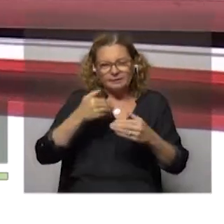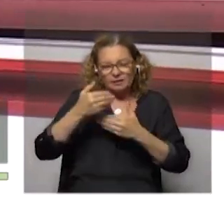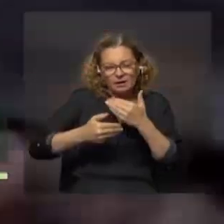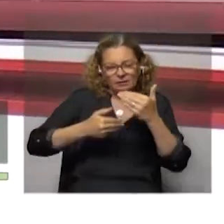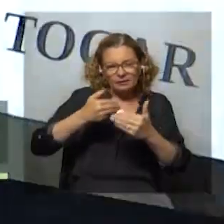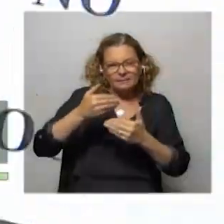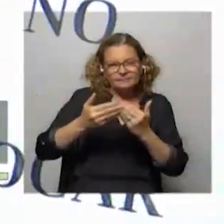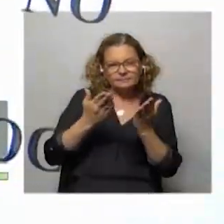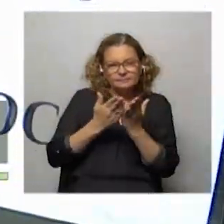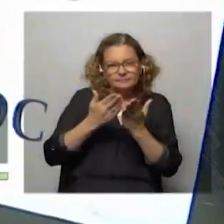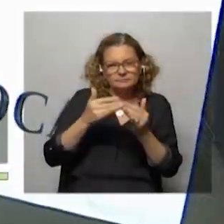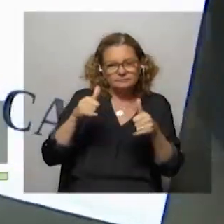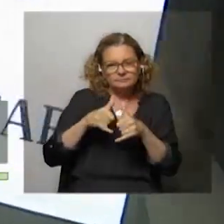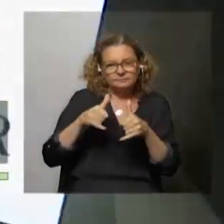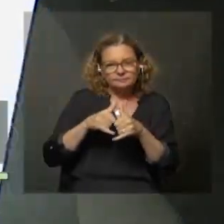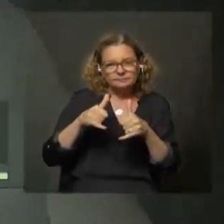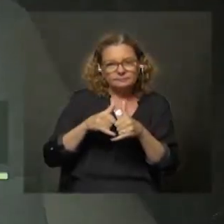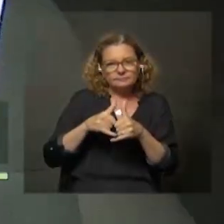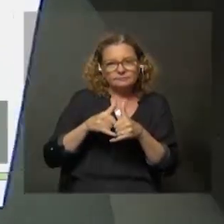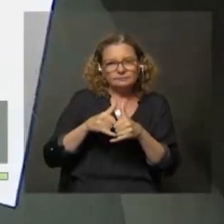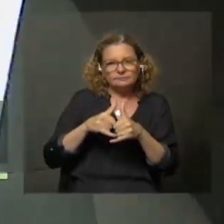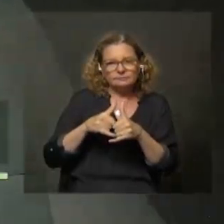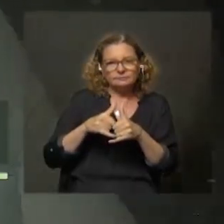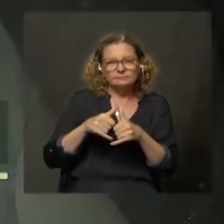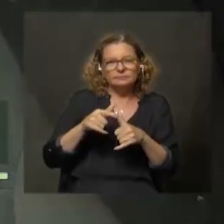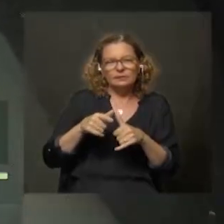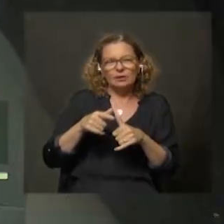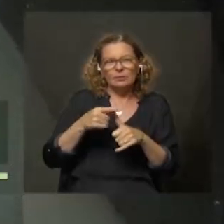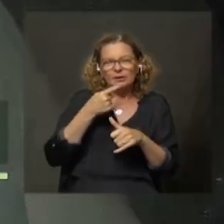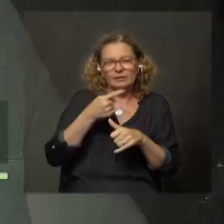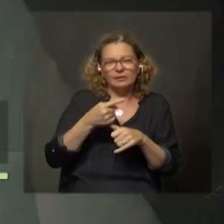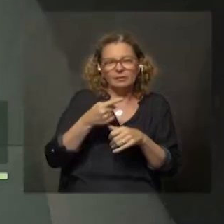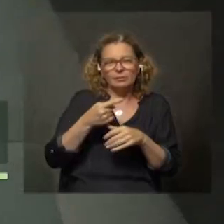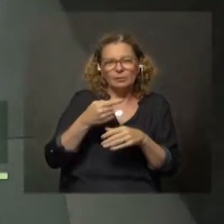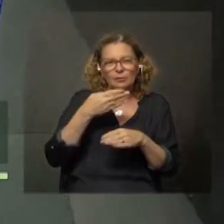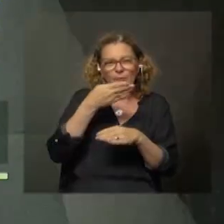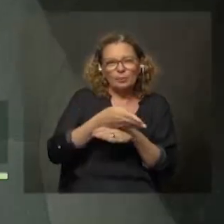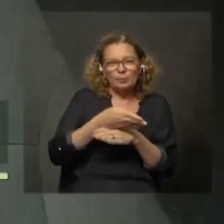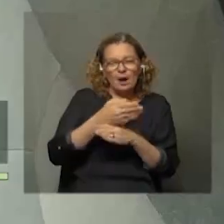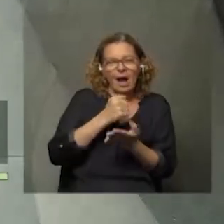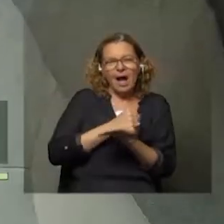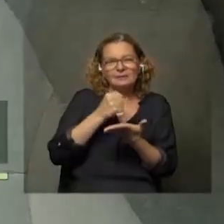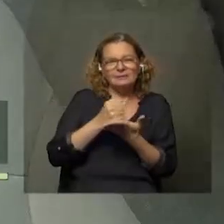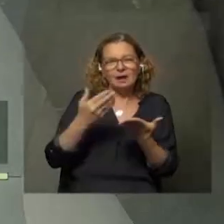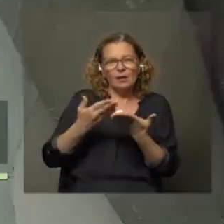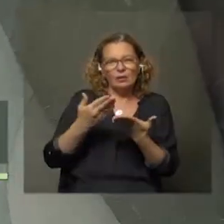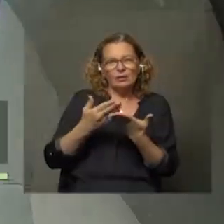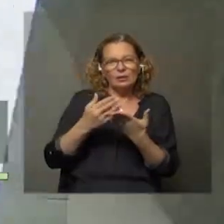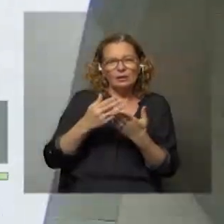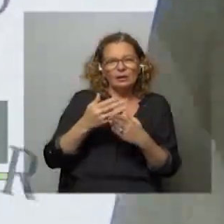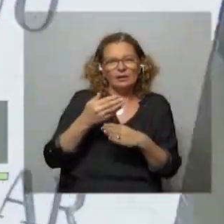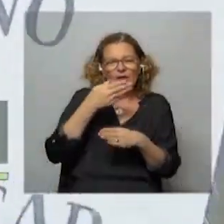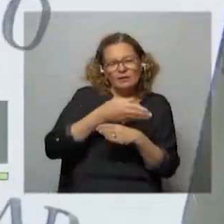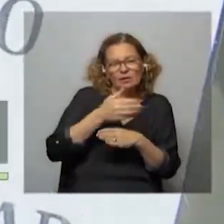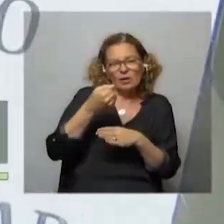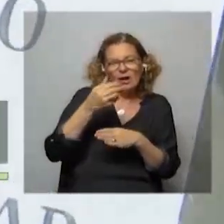haciendo de los chats que todavía están en estudio lo que han sido las comparecencias hasta el momento incluida la de astesiano